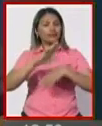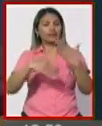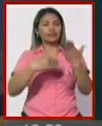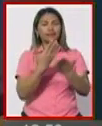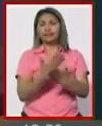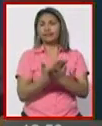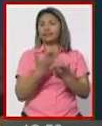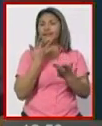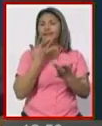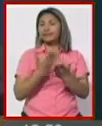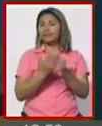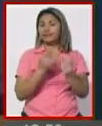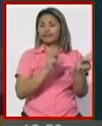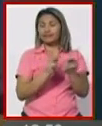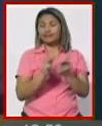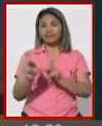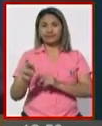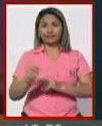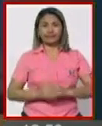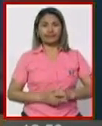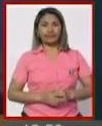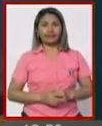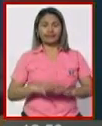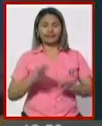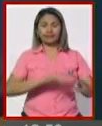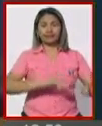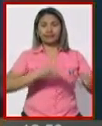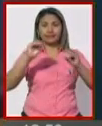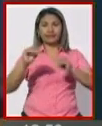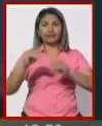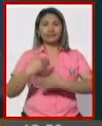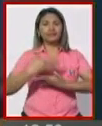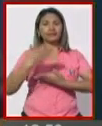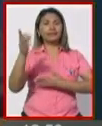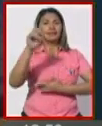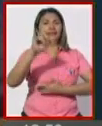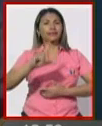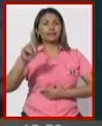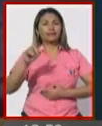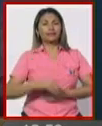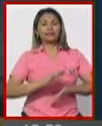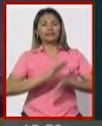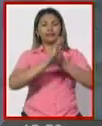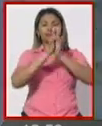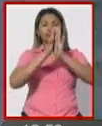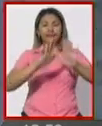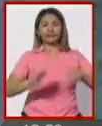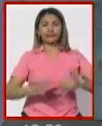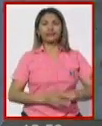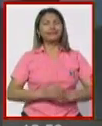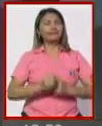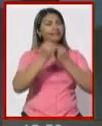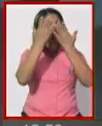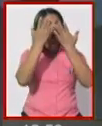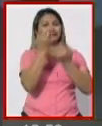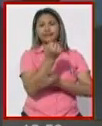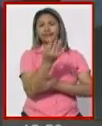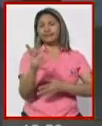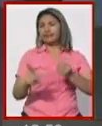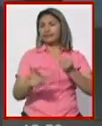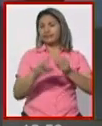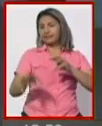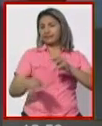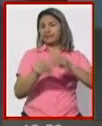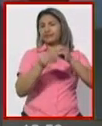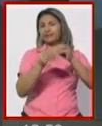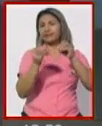estamos planteando, como se va a dar, el traslado para el día lunes va a ser totalmente pacífico, ¿no? Lamenta que dirigentes aumenten el